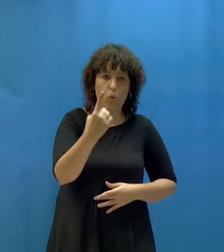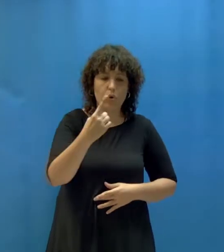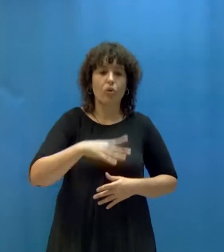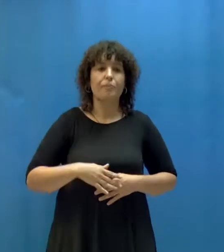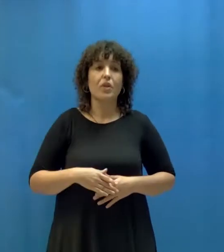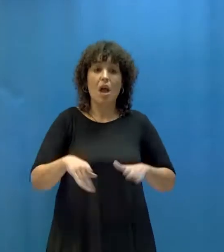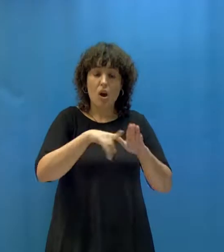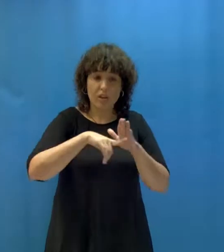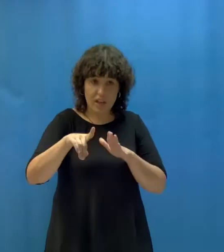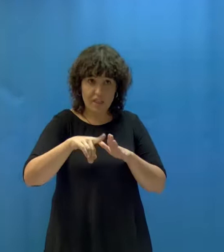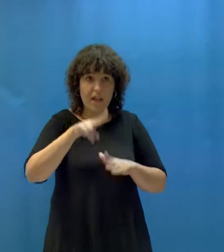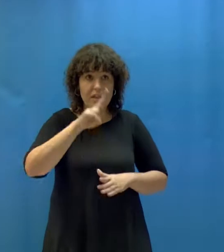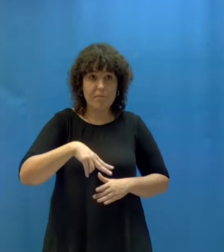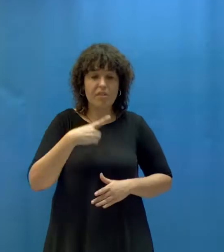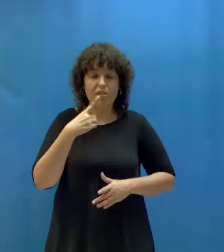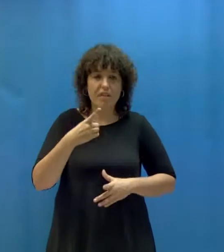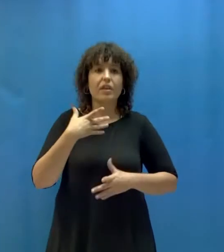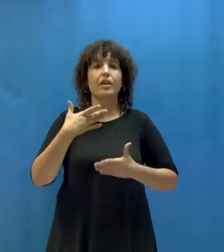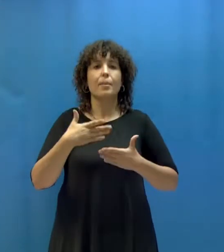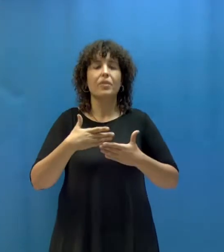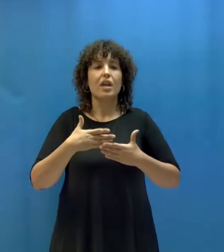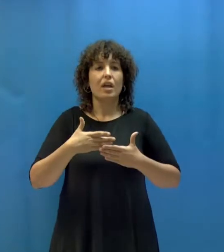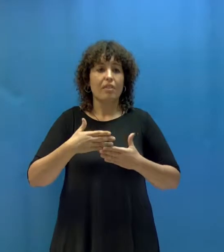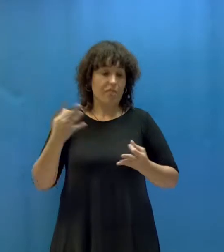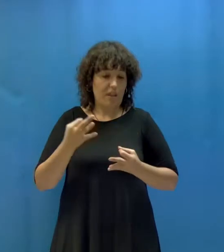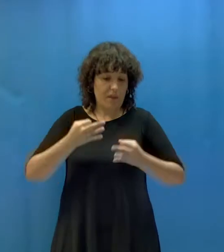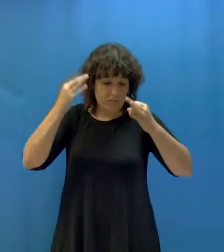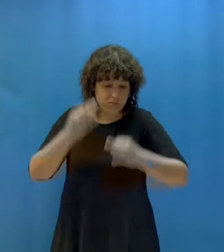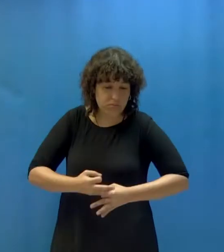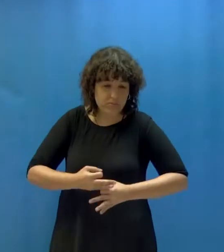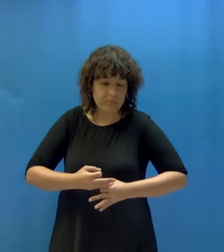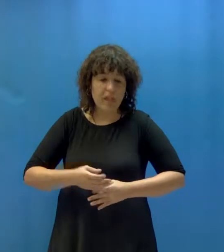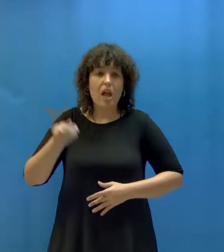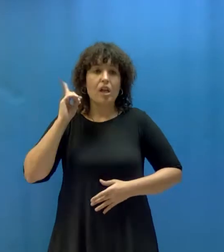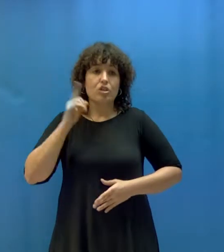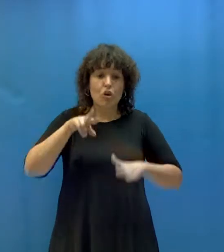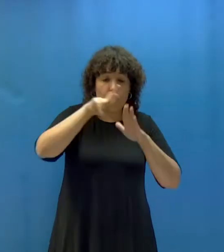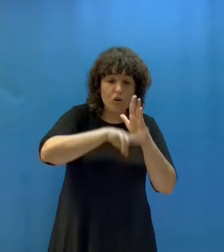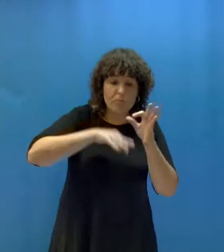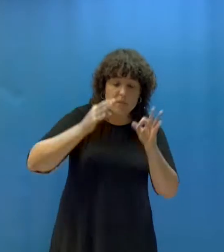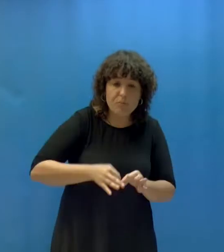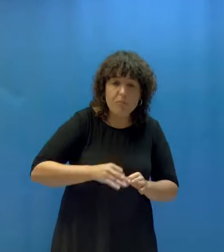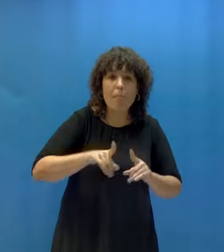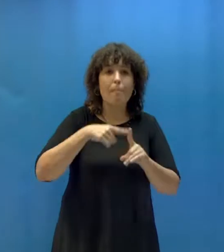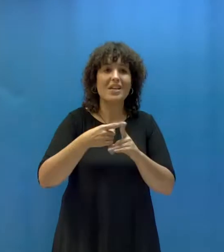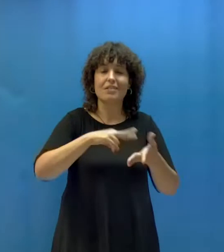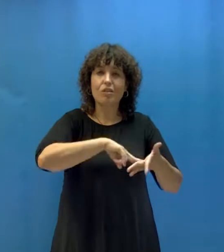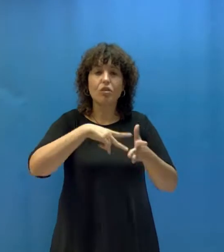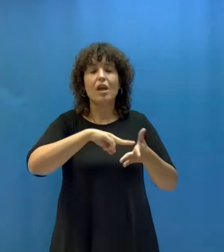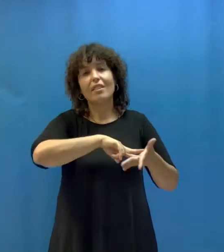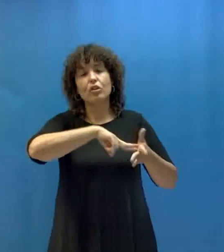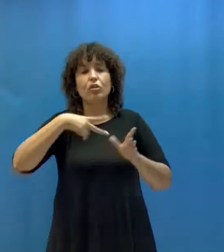un distanciamiento entre las previsiones de la ordenanza y la demanda efectiva, no solo en la propia regulación, sino por la aparición de nuevos modelos y tecnologías que conviene